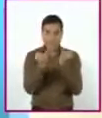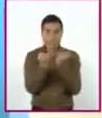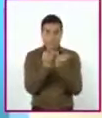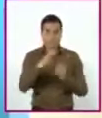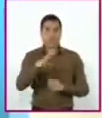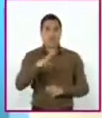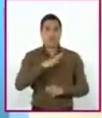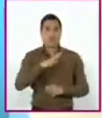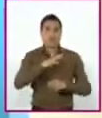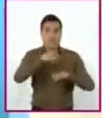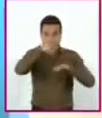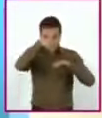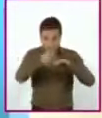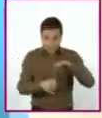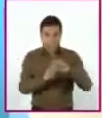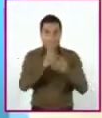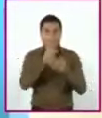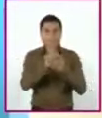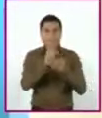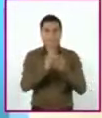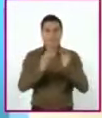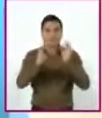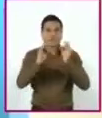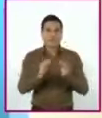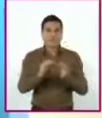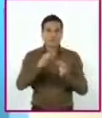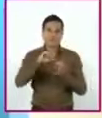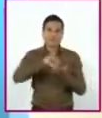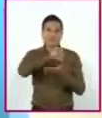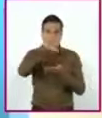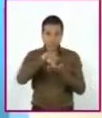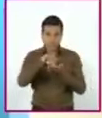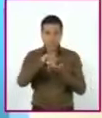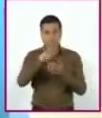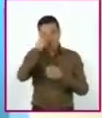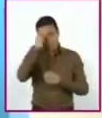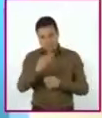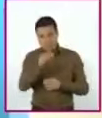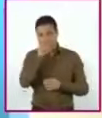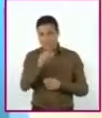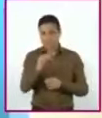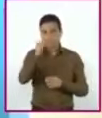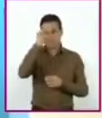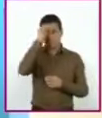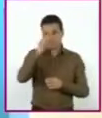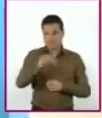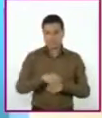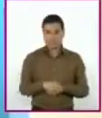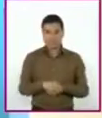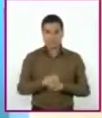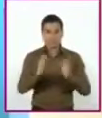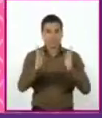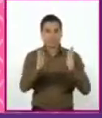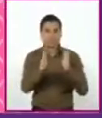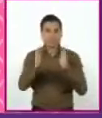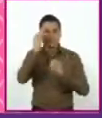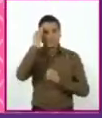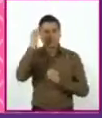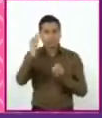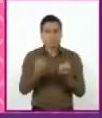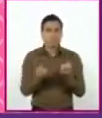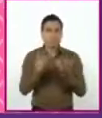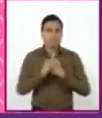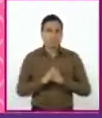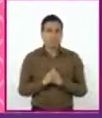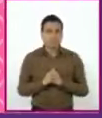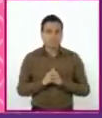de plata en el centro y norte del país. ¿Pueden identificar cuántas décadas duró este periodo? El